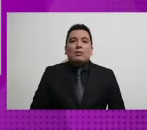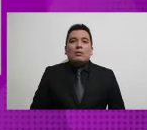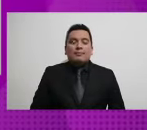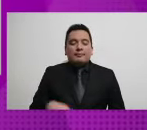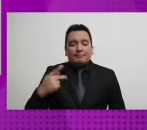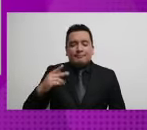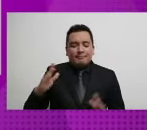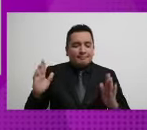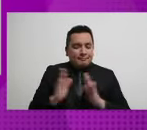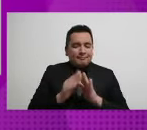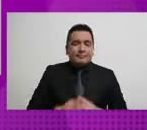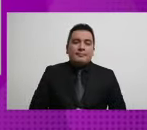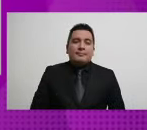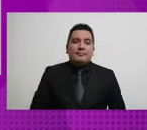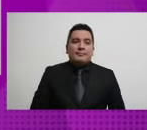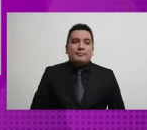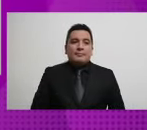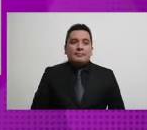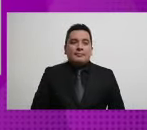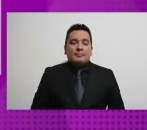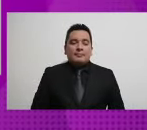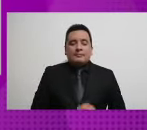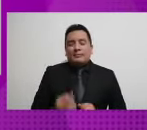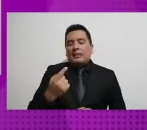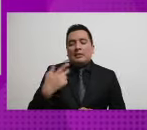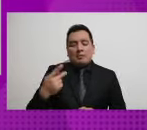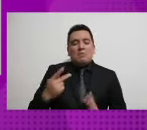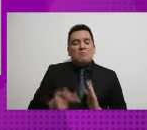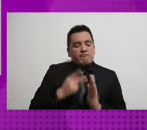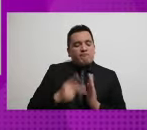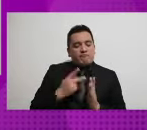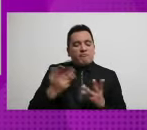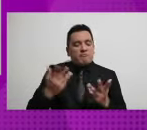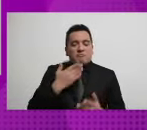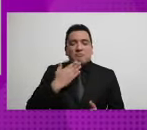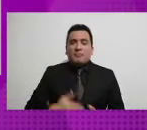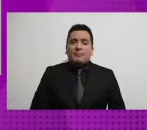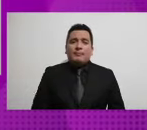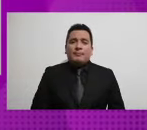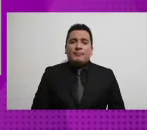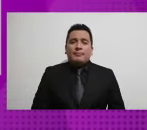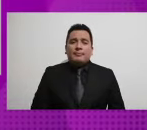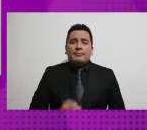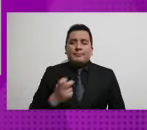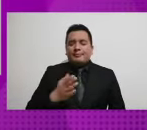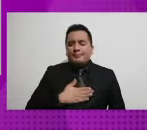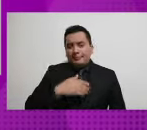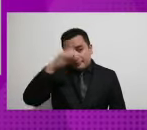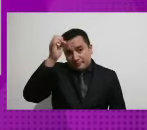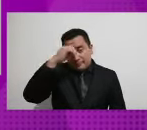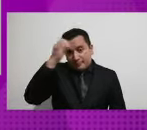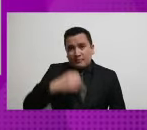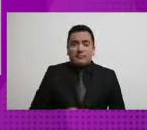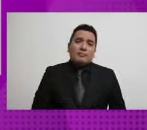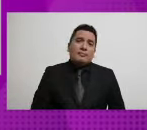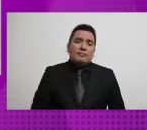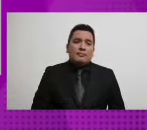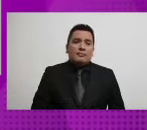conocemos su participación ya con experiencias dadas. Yo considero que